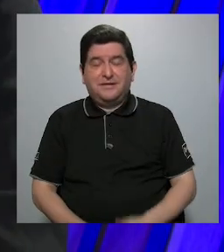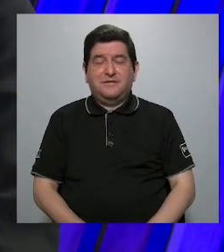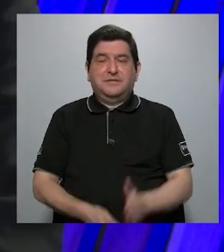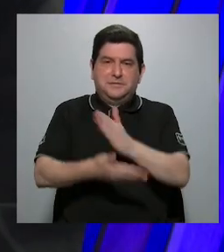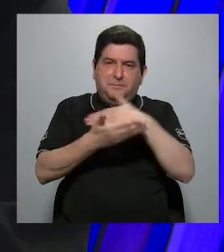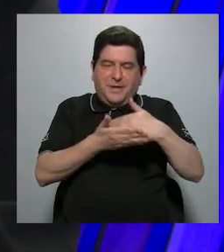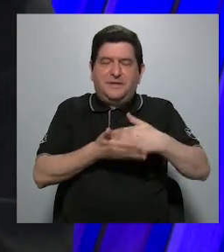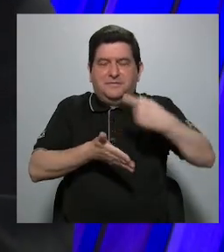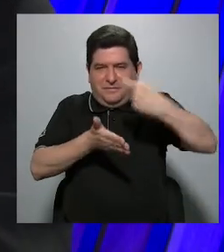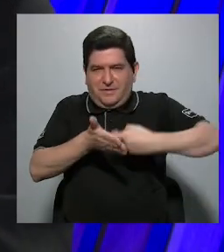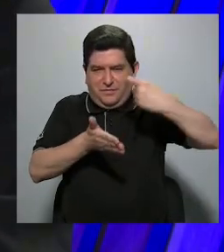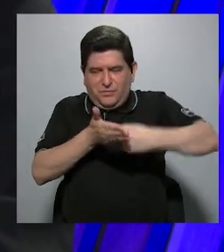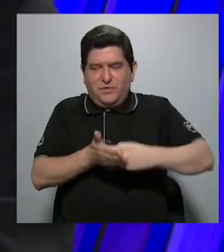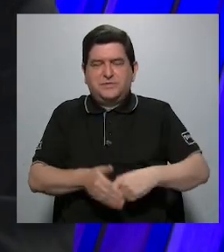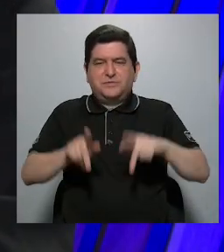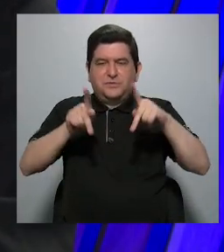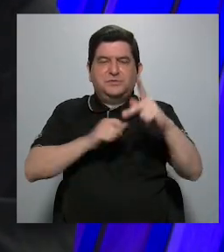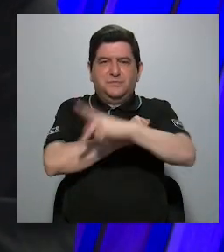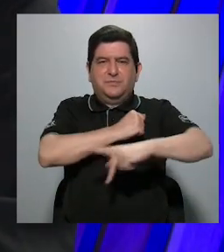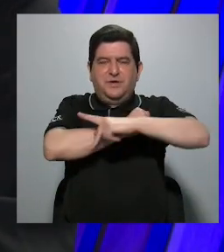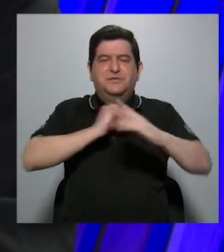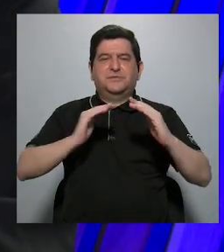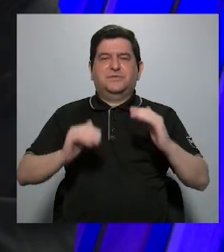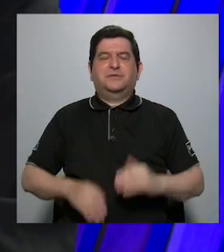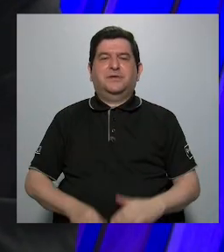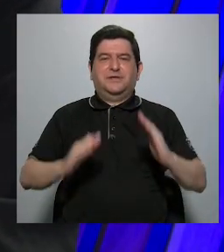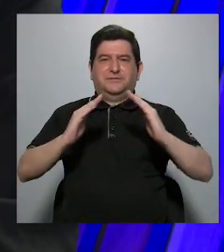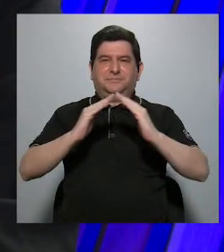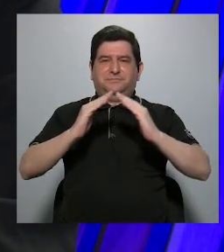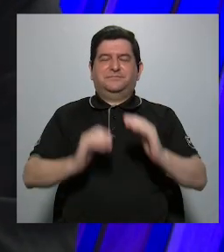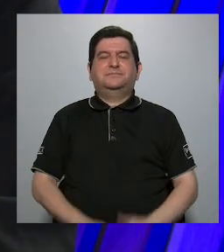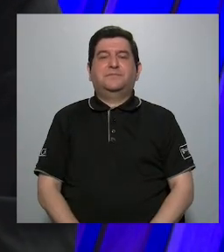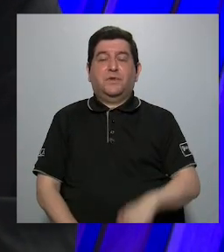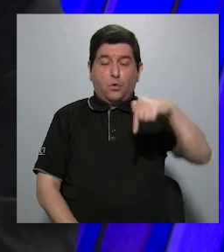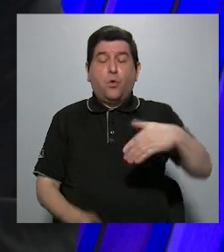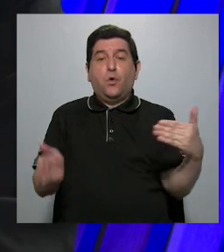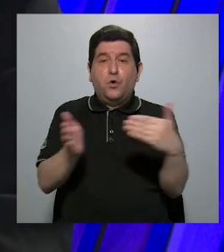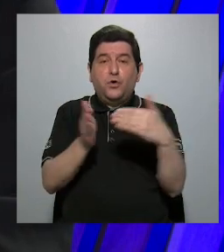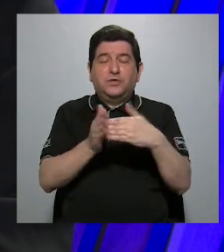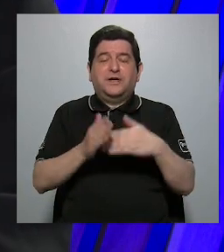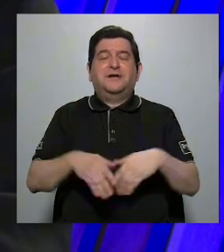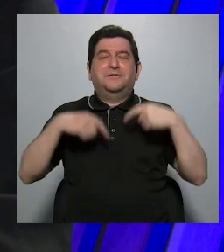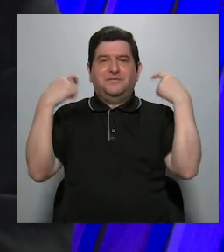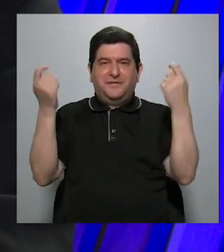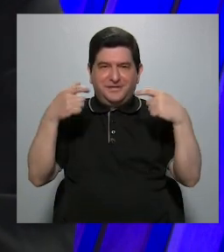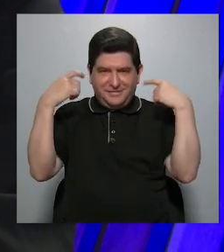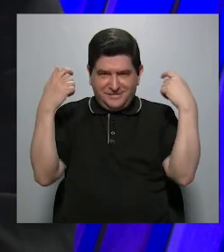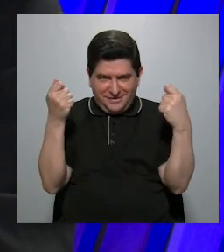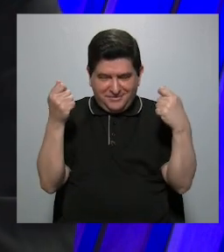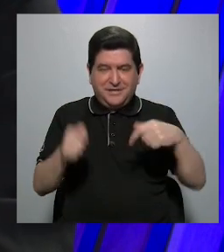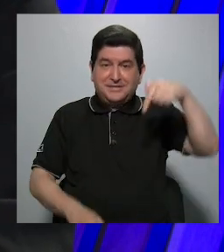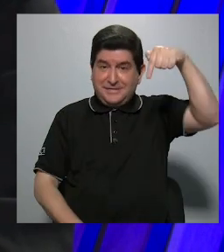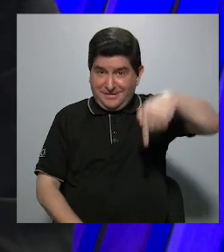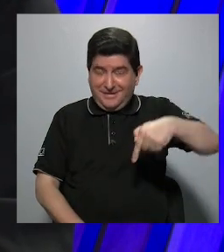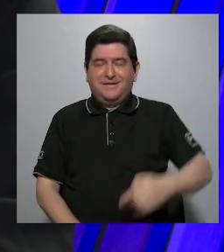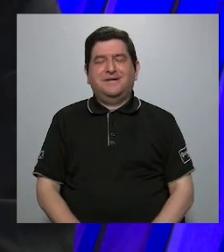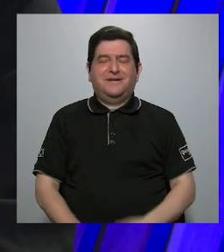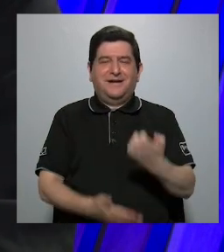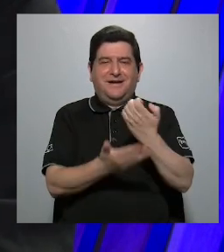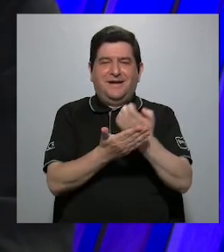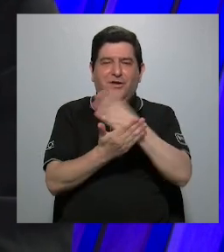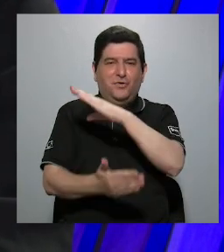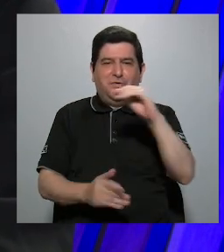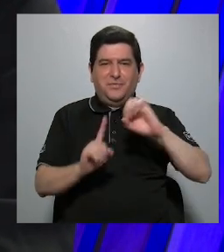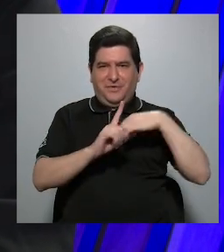paga parcialmente con los impuestos que tributan los habitantes de este país. Y hoy volvemos a tener fiesta aquí